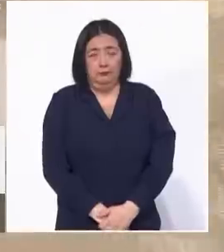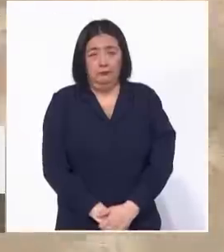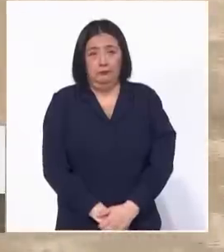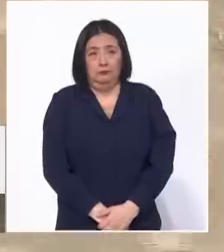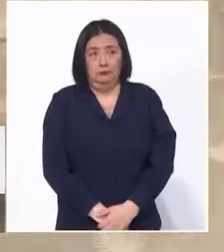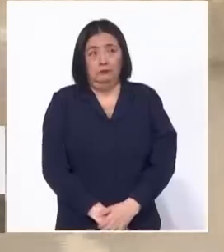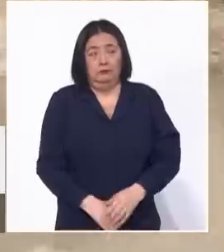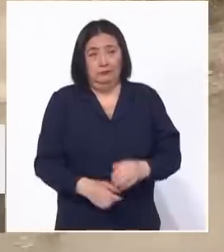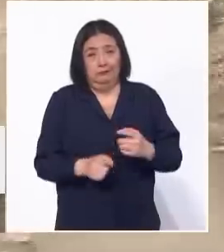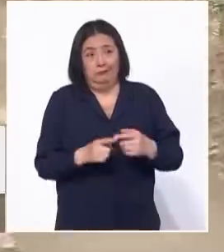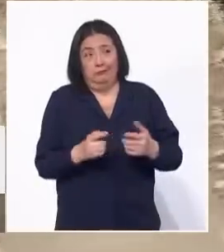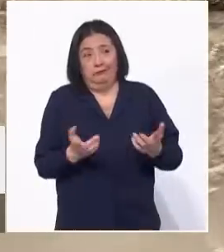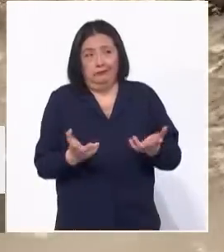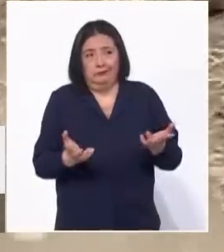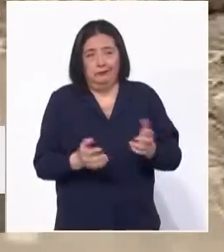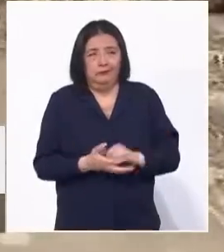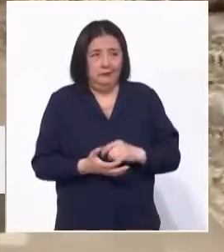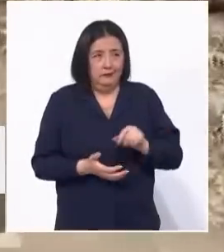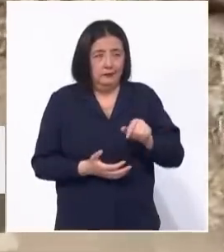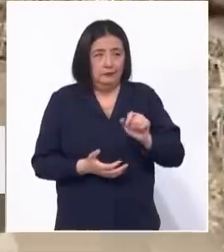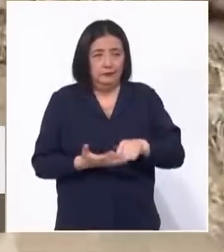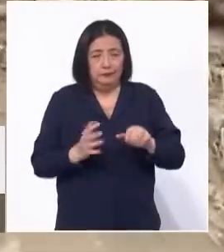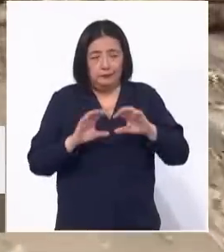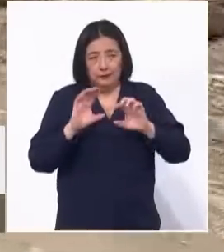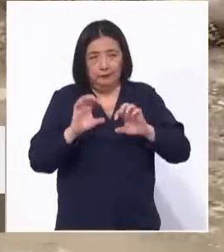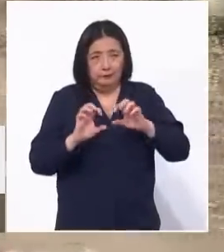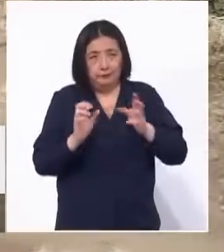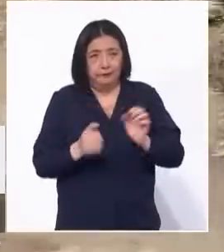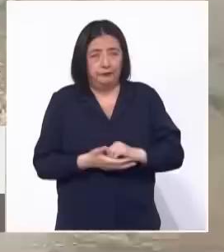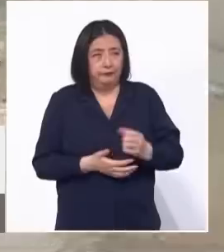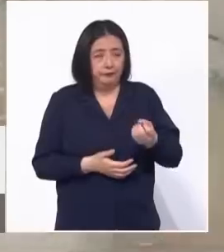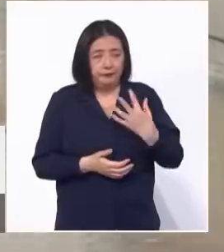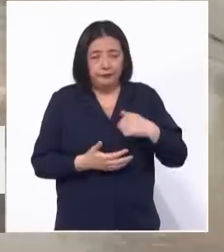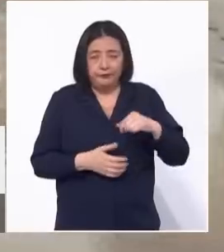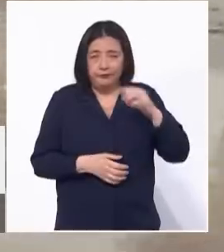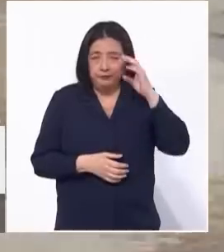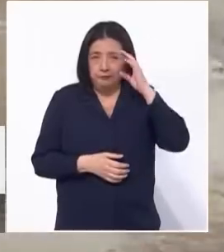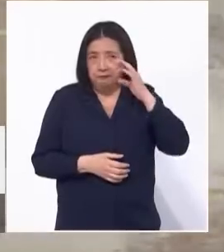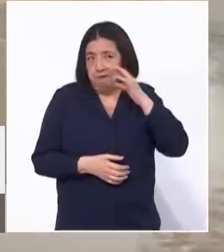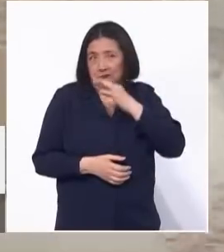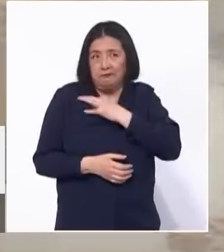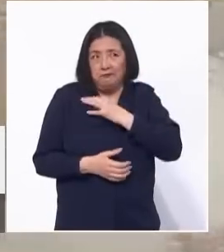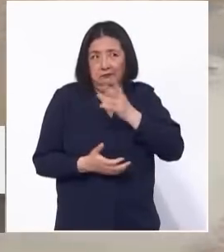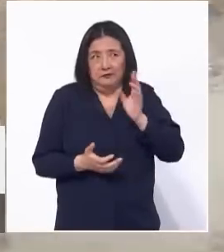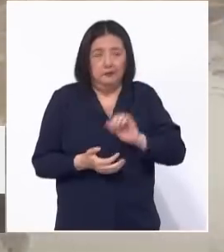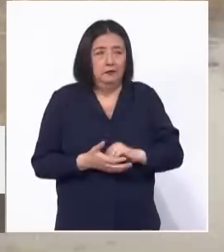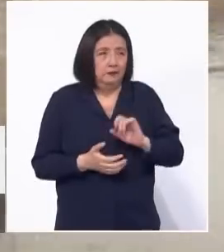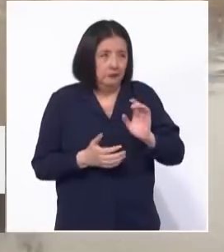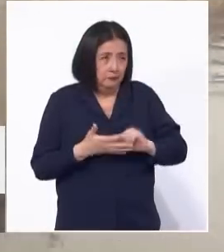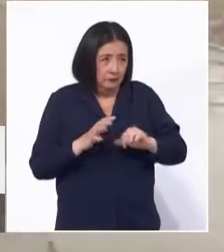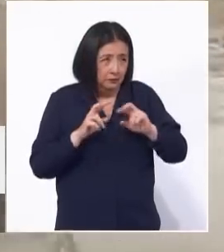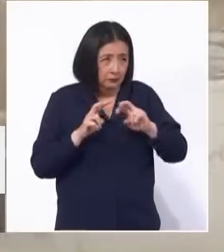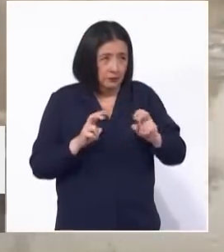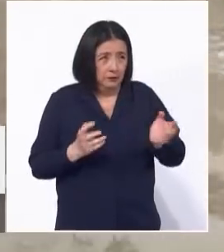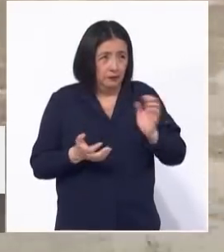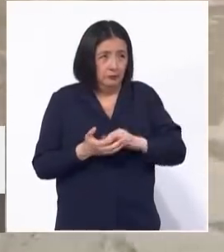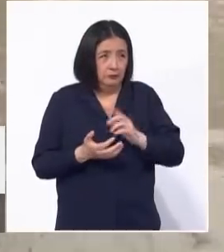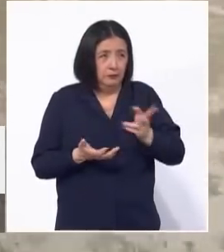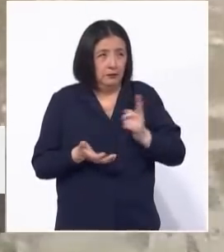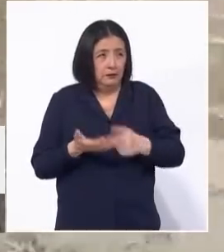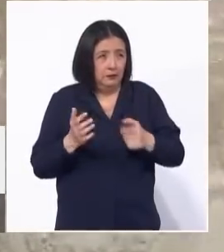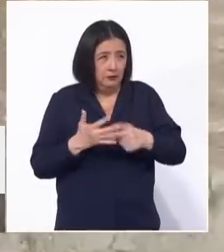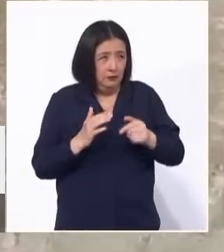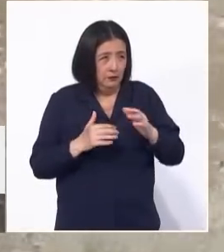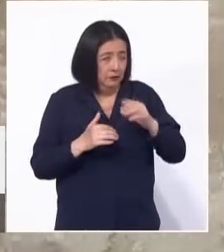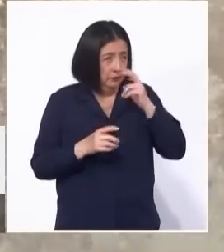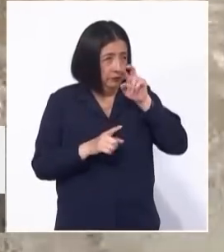Van a reforzar, pero digamos, en todo caso, Indesi está evaluando, como nos dice el coronel Sotomayor. Lorena, vamos a tratar de indagar un poco más sobre el tipo de obras.